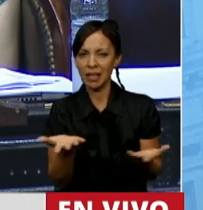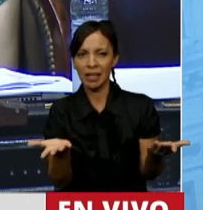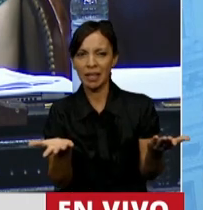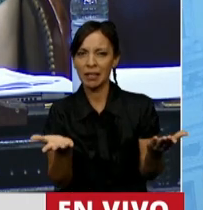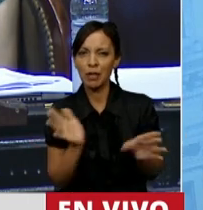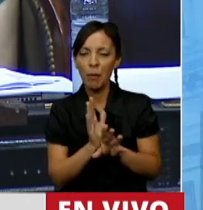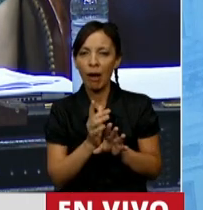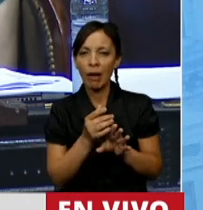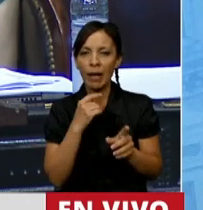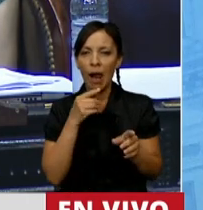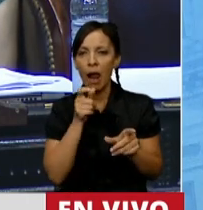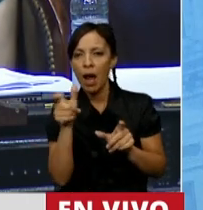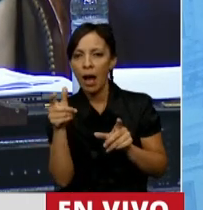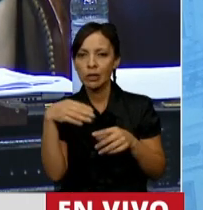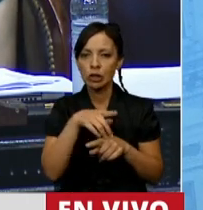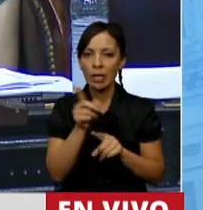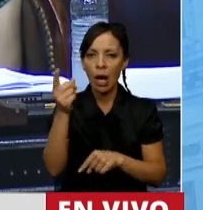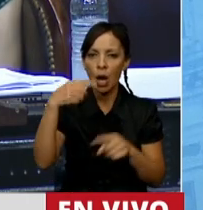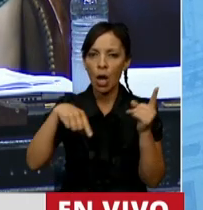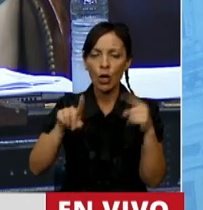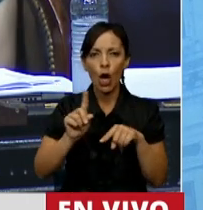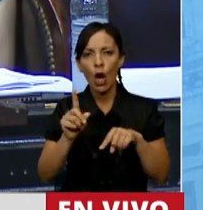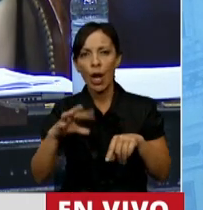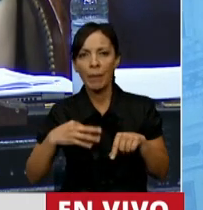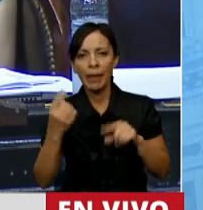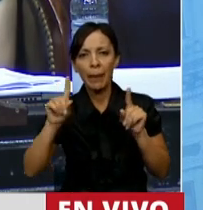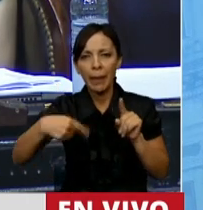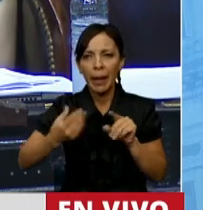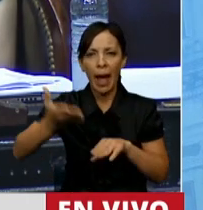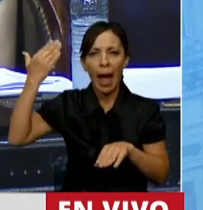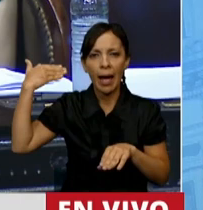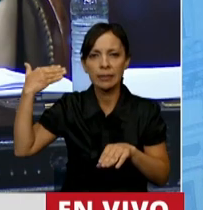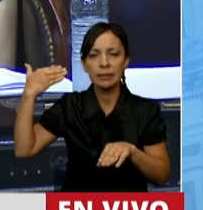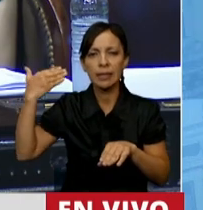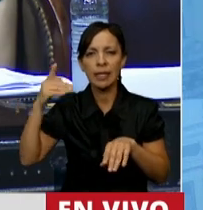de escape diciendo que la vida ya existe de antes o que